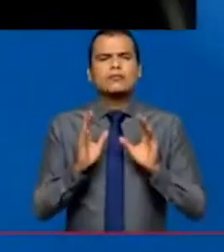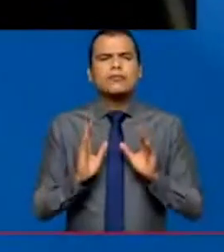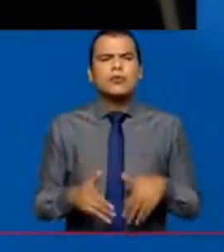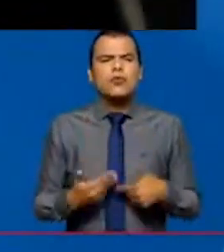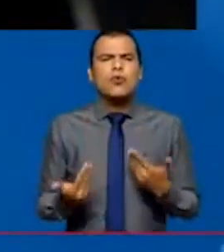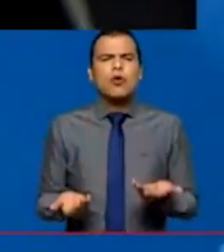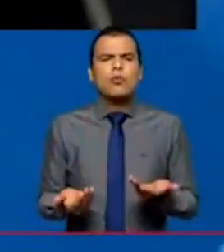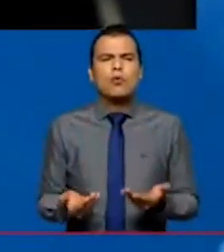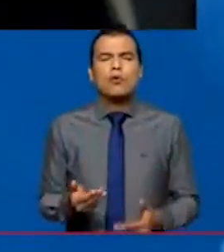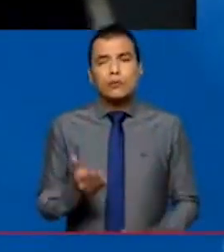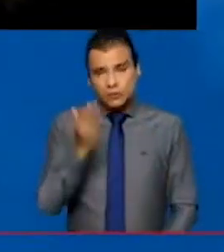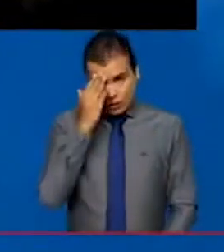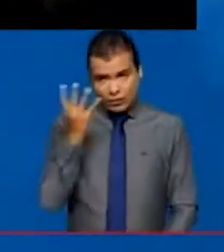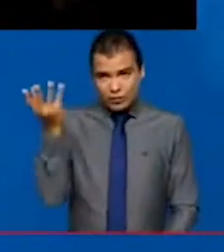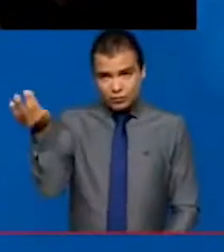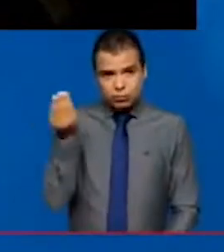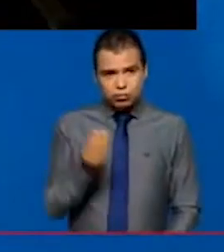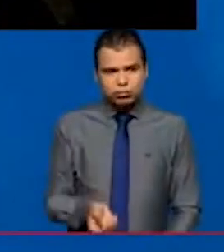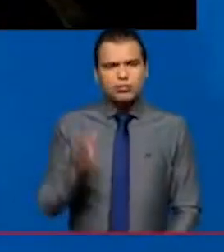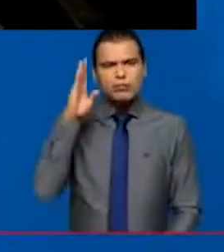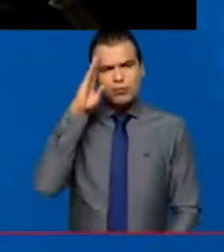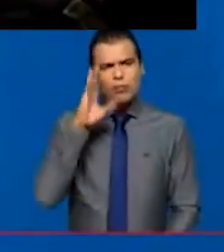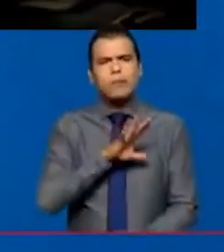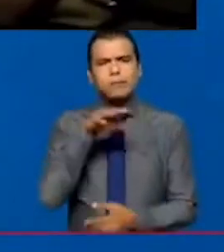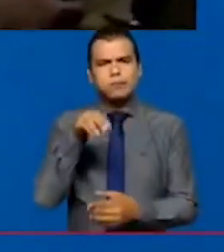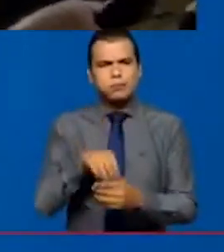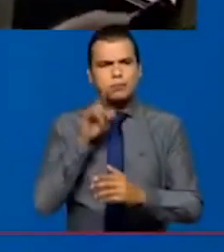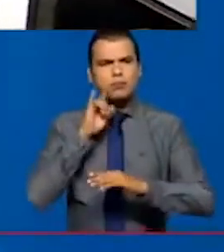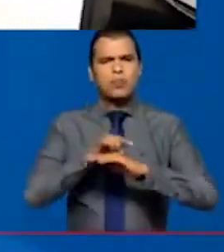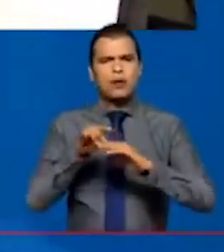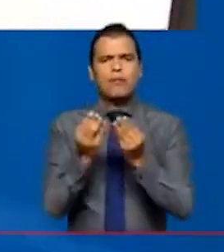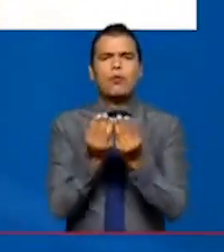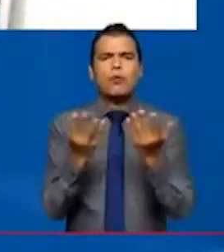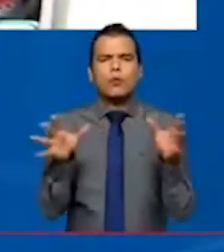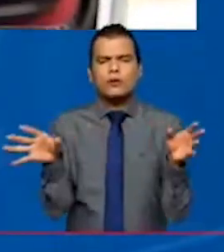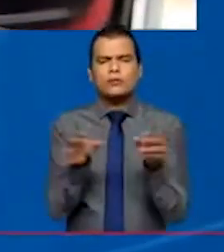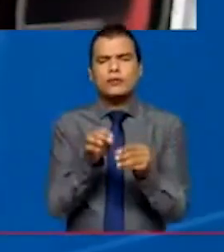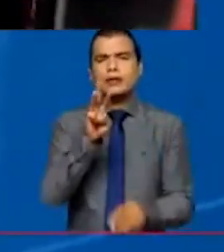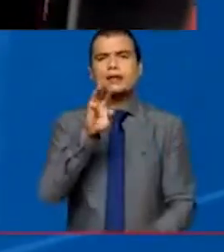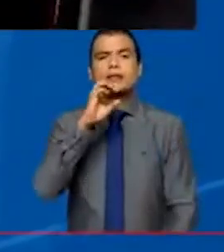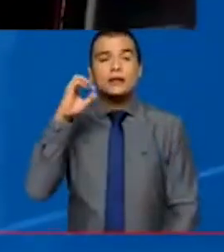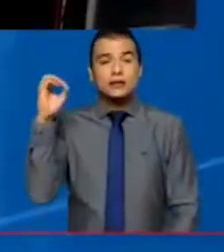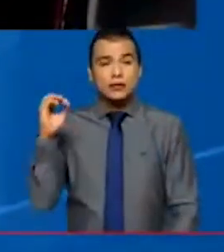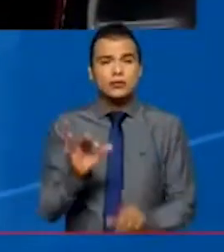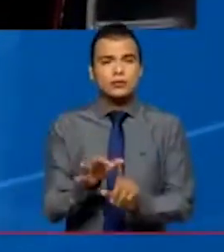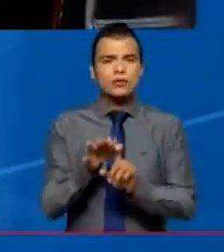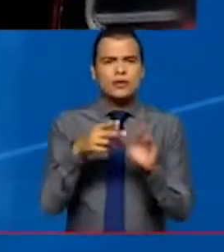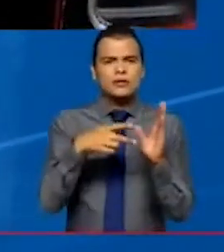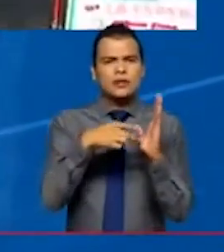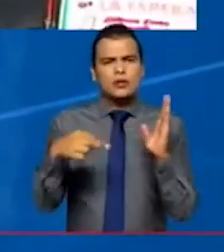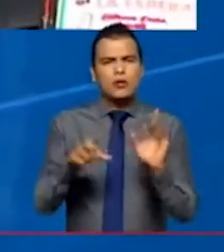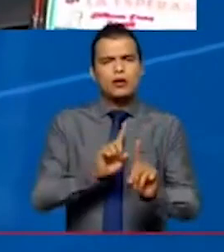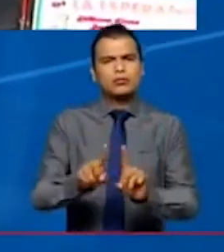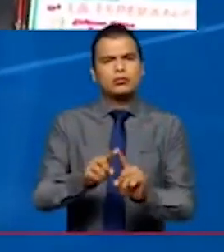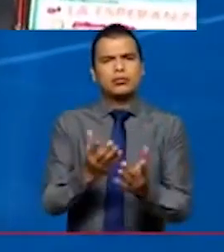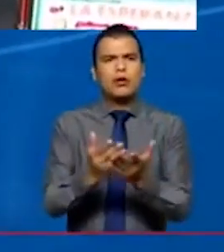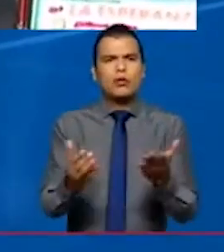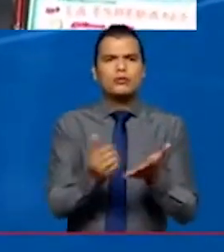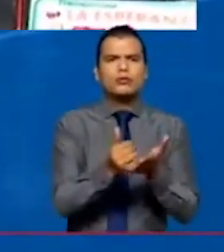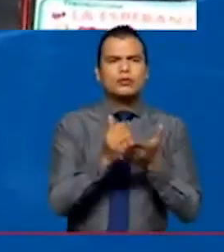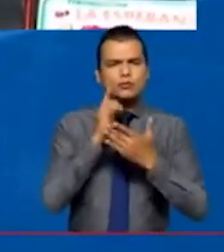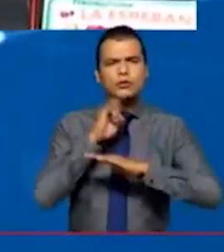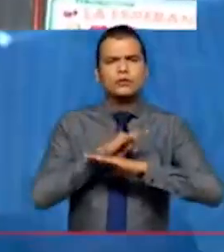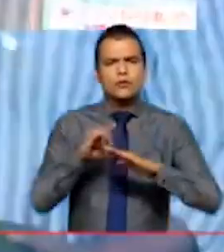de 300 hombres que a esta hora se encuentran en terreno y que justamente con ayuda tecnológica pues están avanzando en todo este